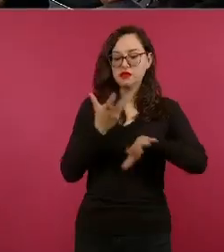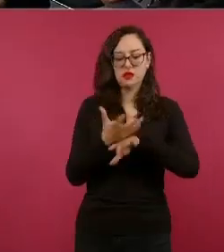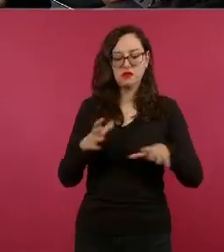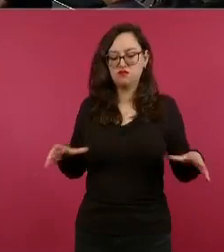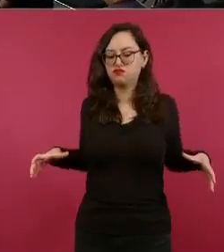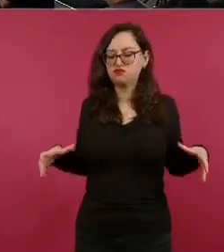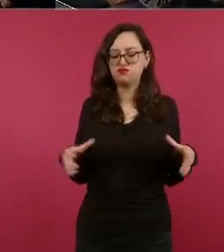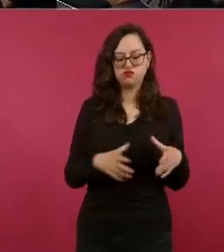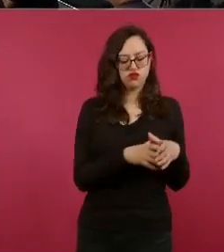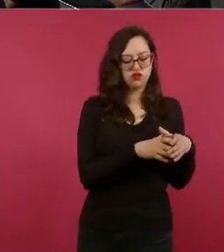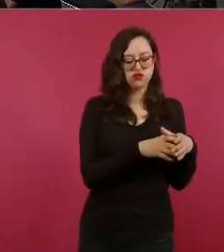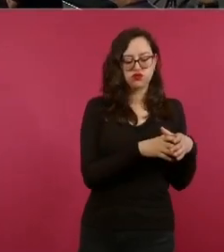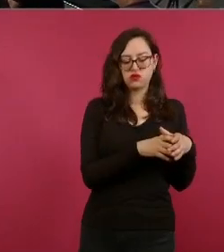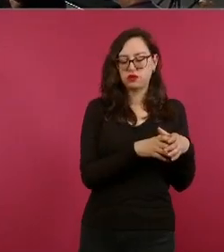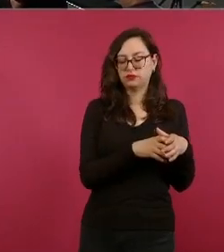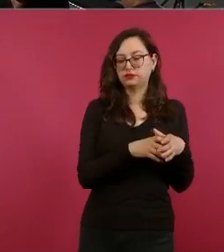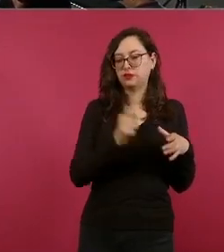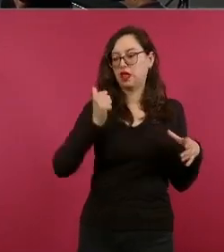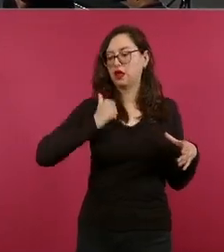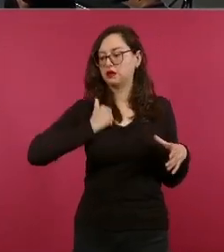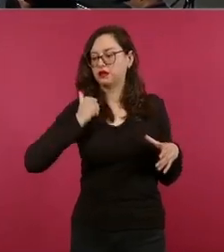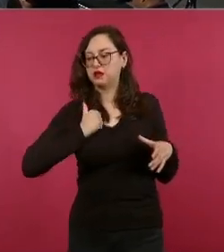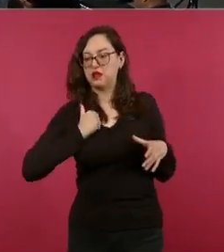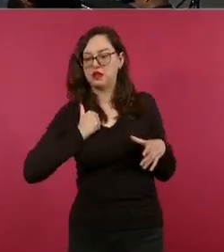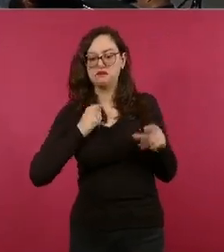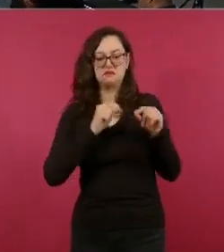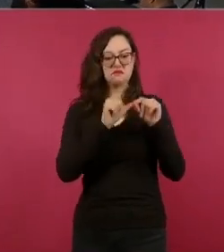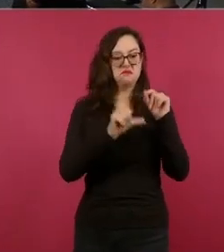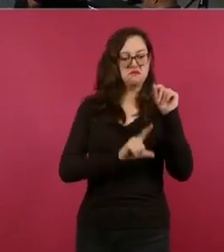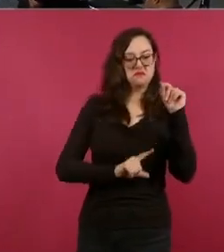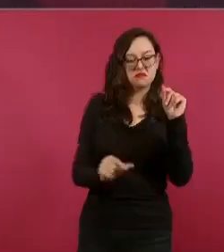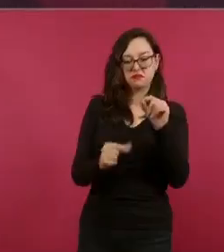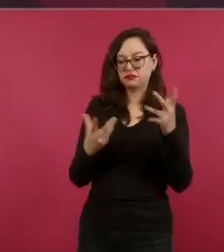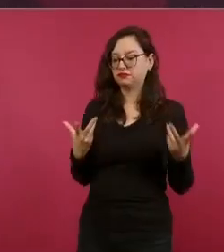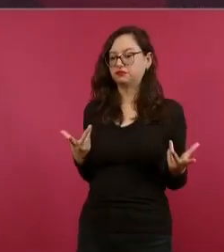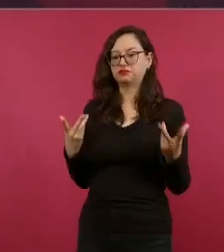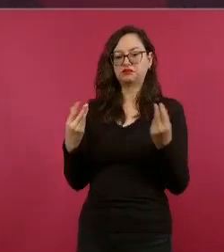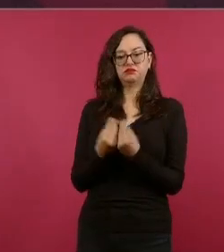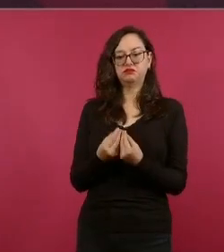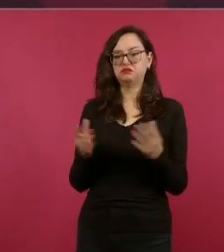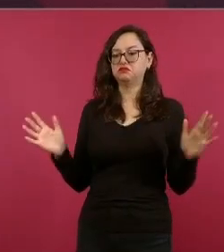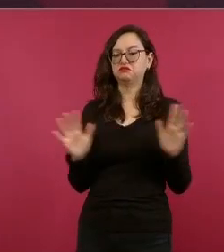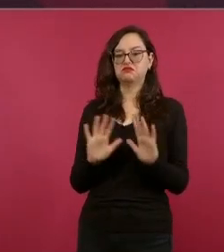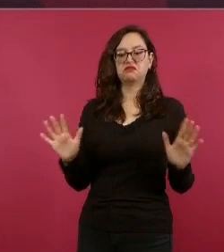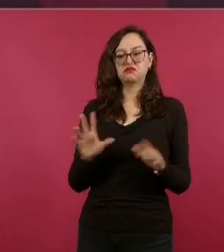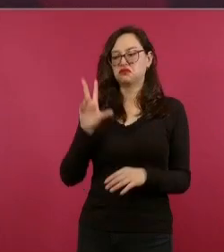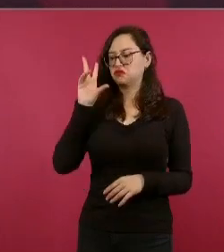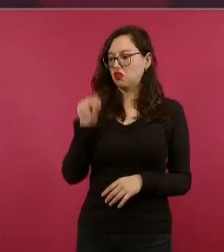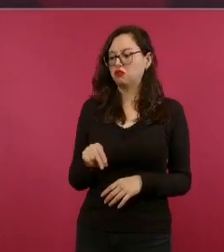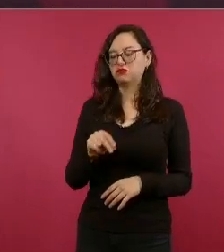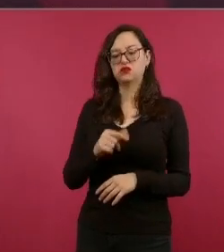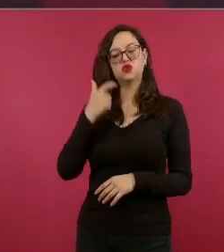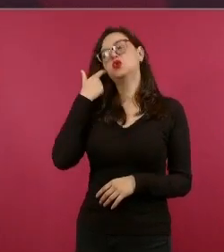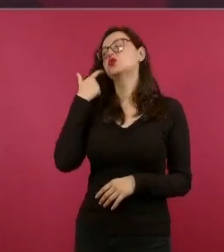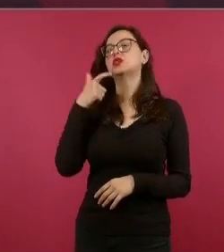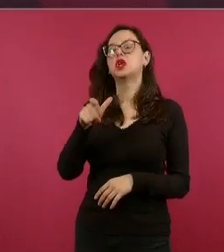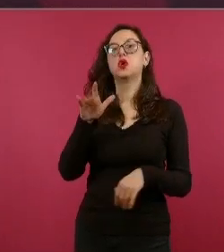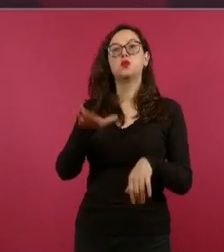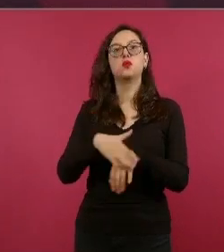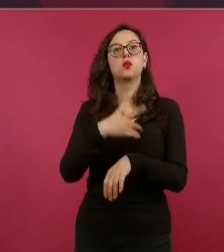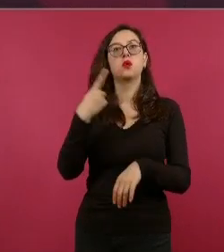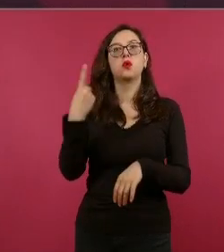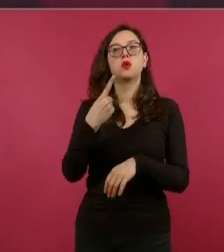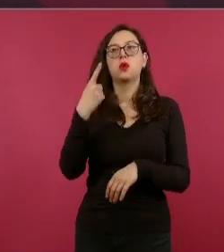Estados Unidos, acusaba de que se mudaban las empresas de Estados Unidos a